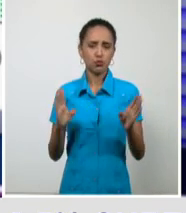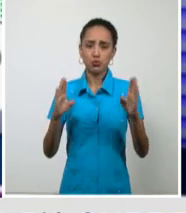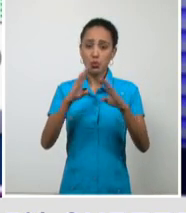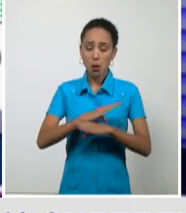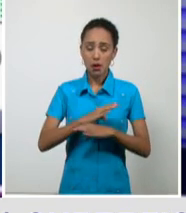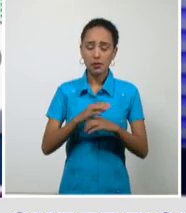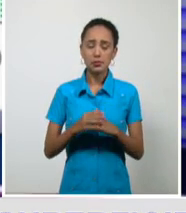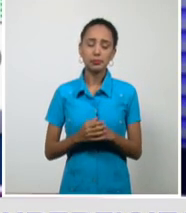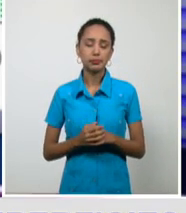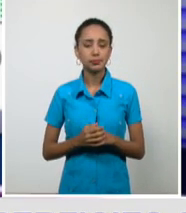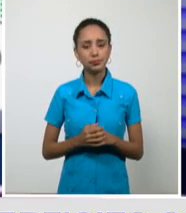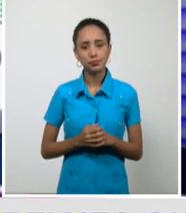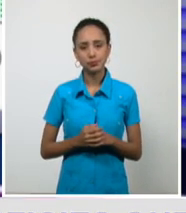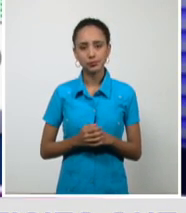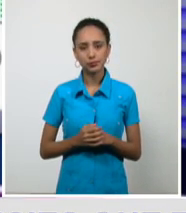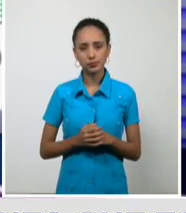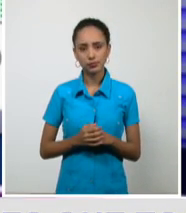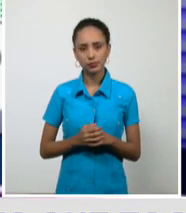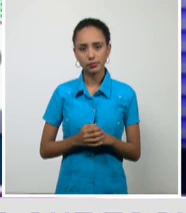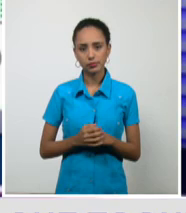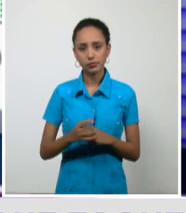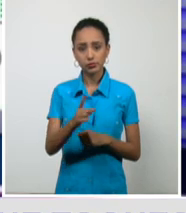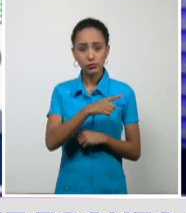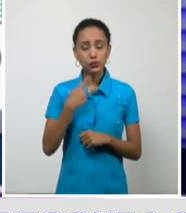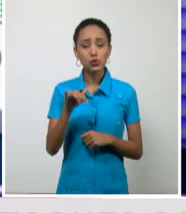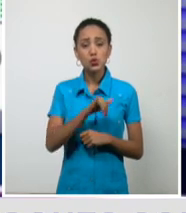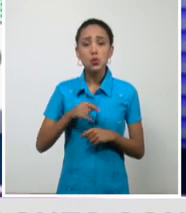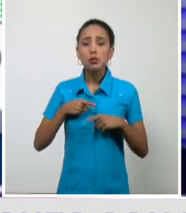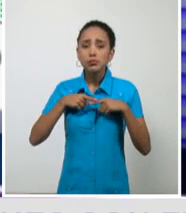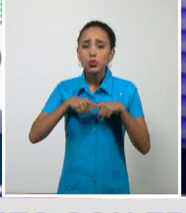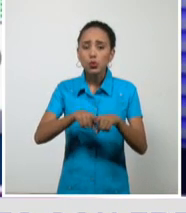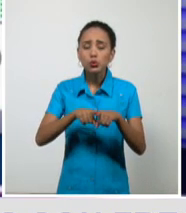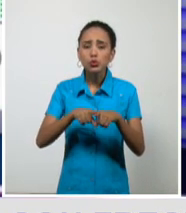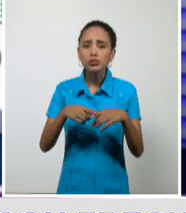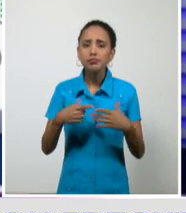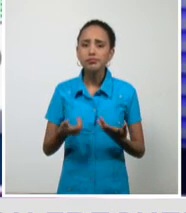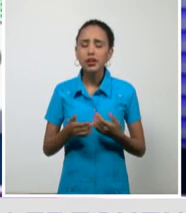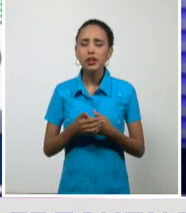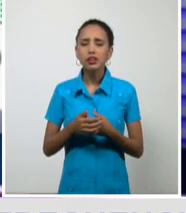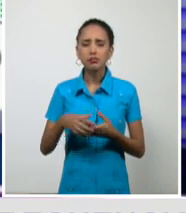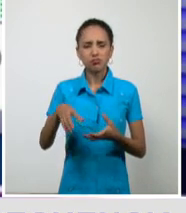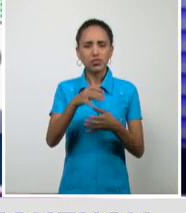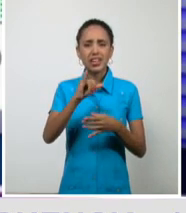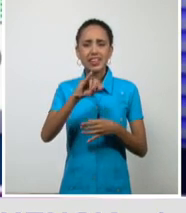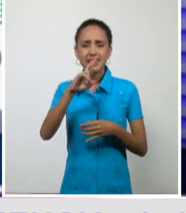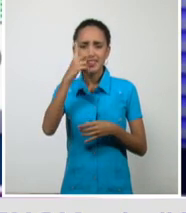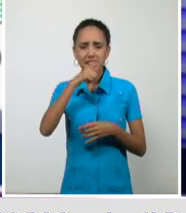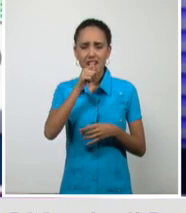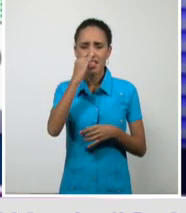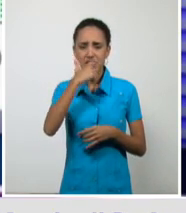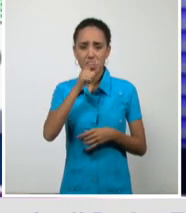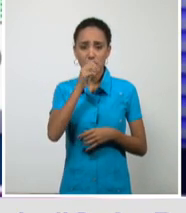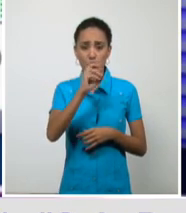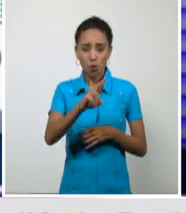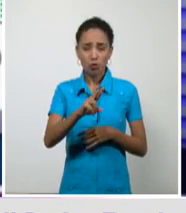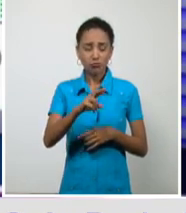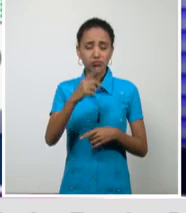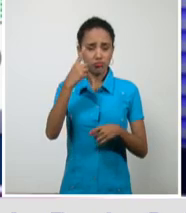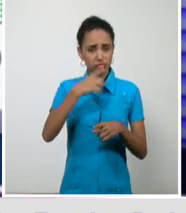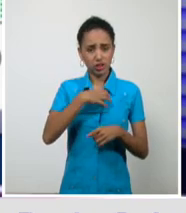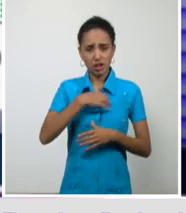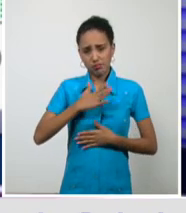cuerda estamos acompañando la puesta en marcha de un irradiador que tiene el país y que se